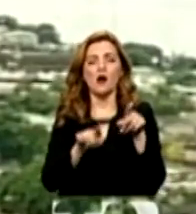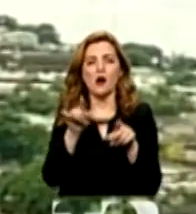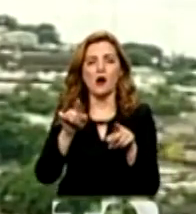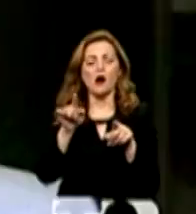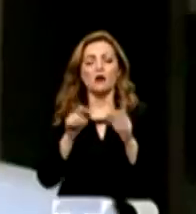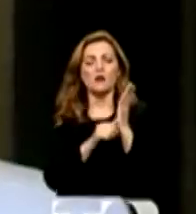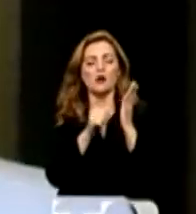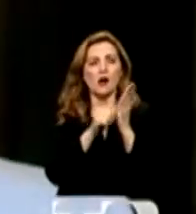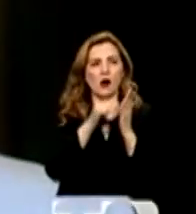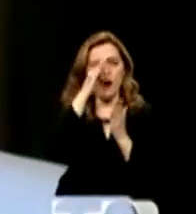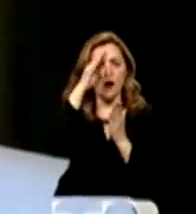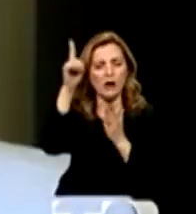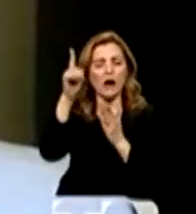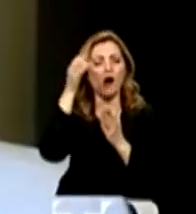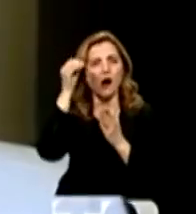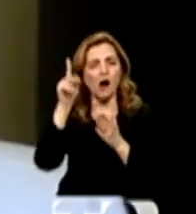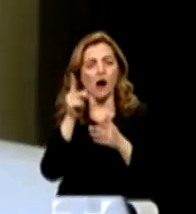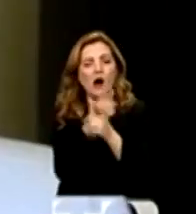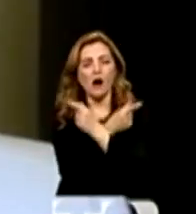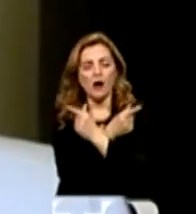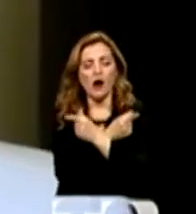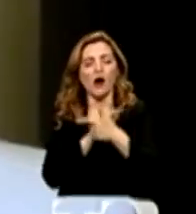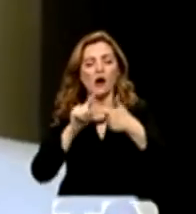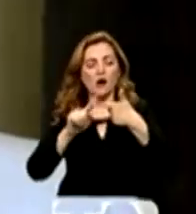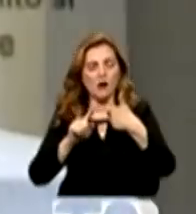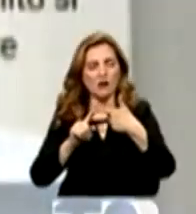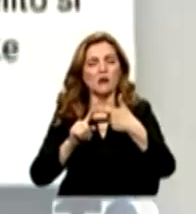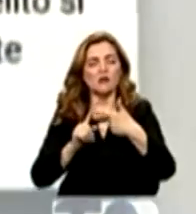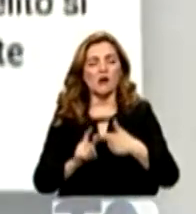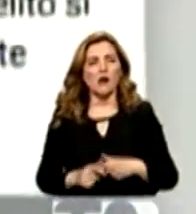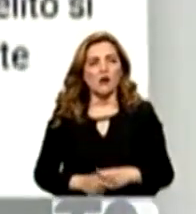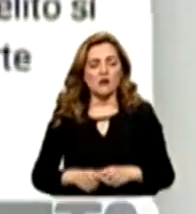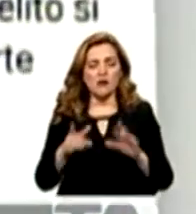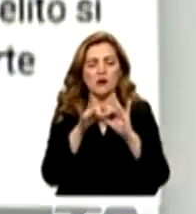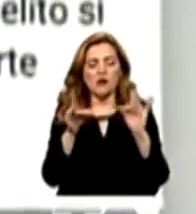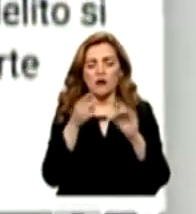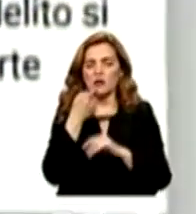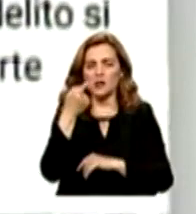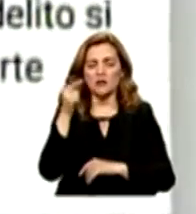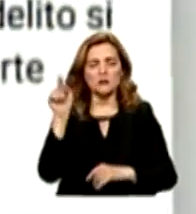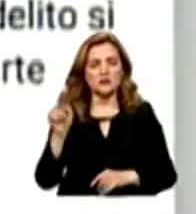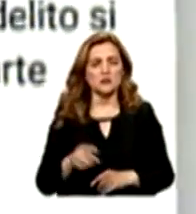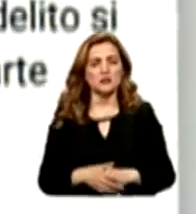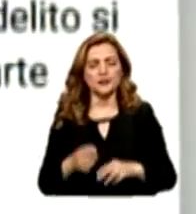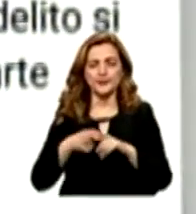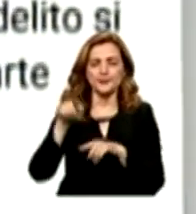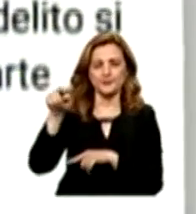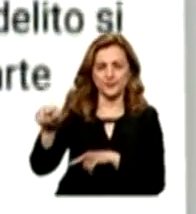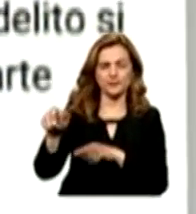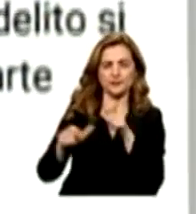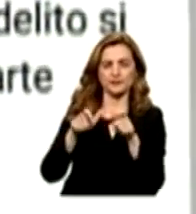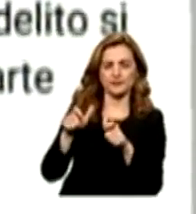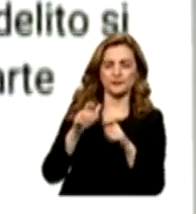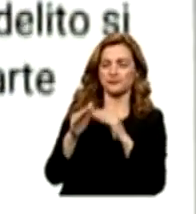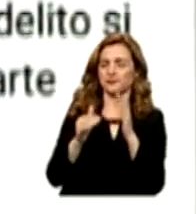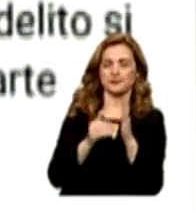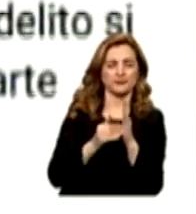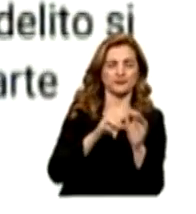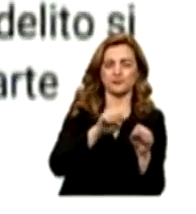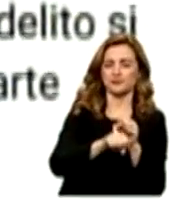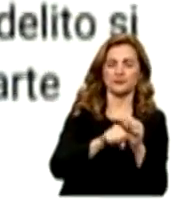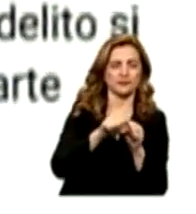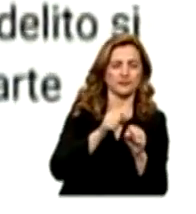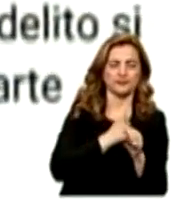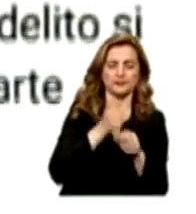de la ministra del Interior, María Paula Romo, que mediante su cuenta de Twitter manifestó: este y otros casos que ofenden al país nos obligan a